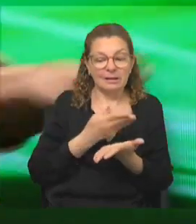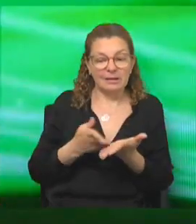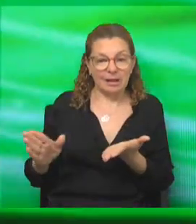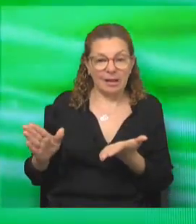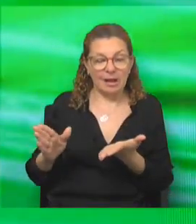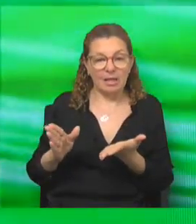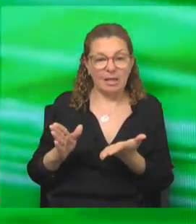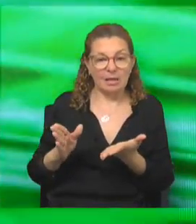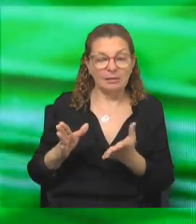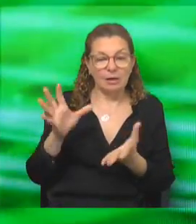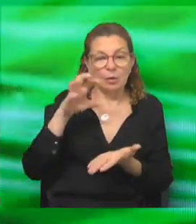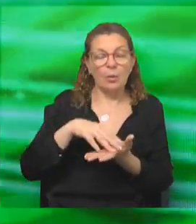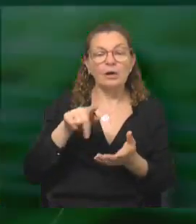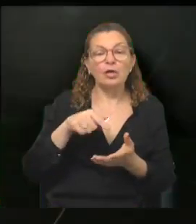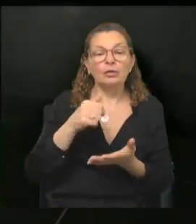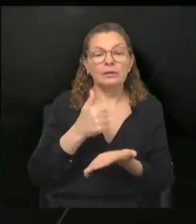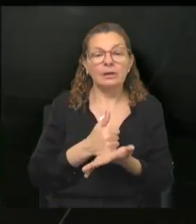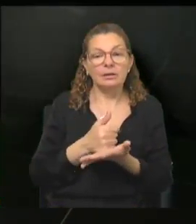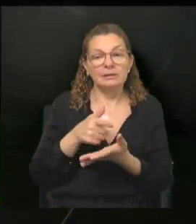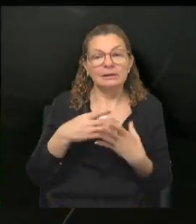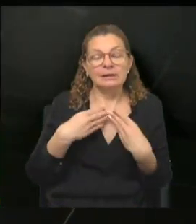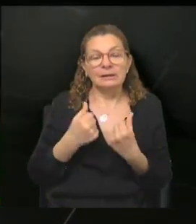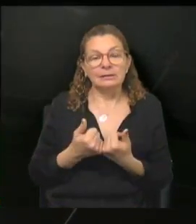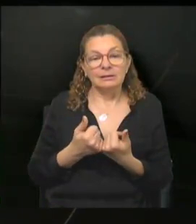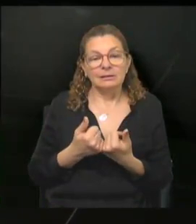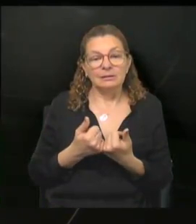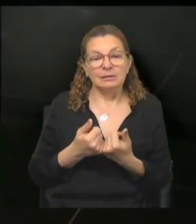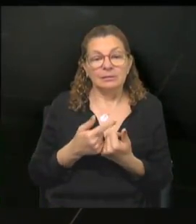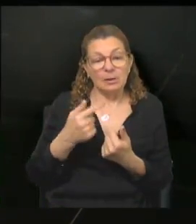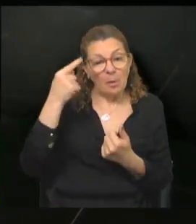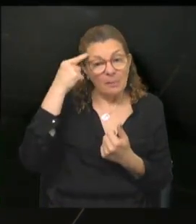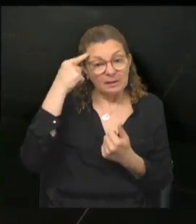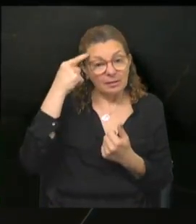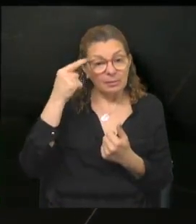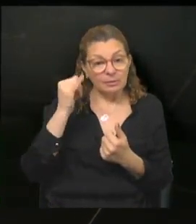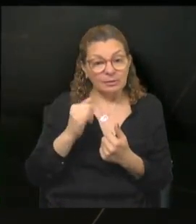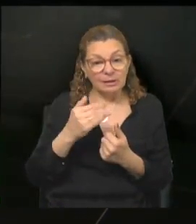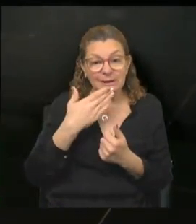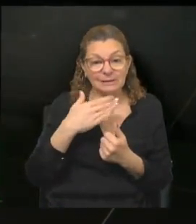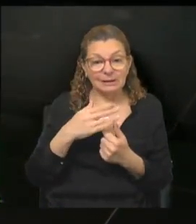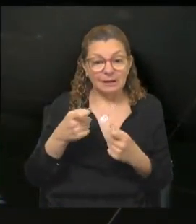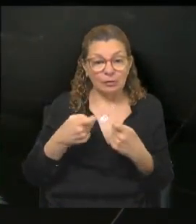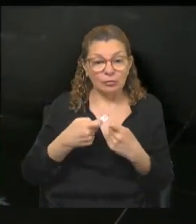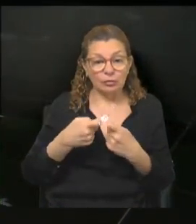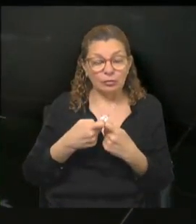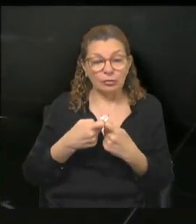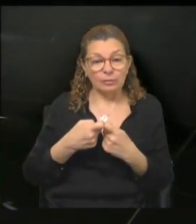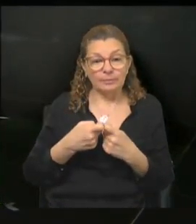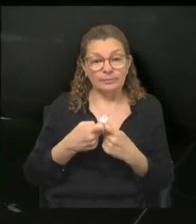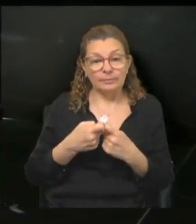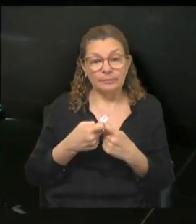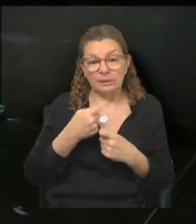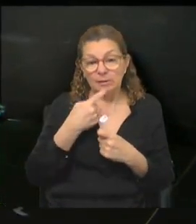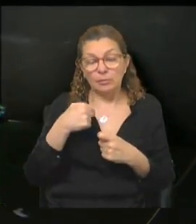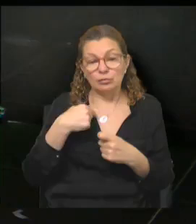desplazada del lugar en donde está y en ese sentido tenemos la esa convicción y y en y en la coalición en este periodo